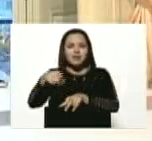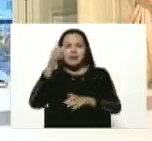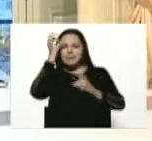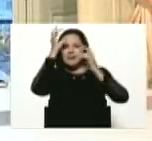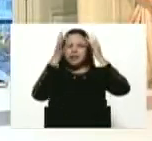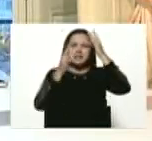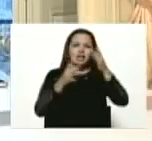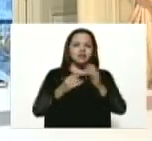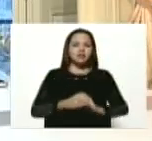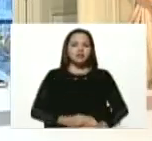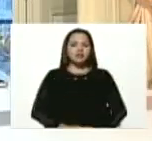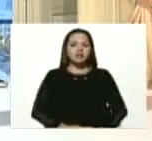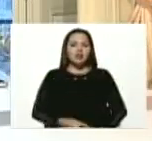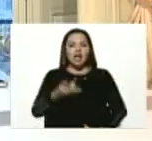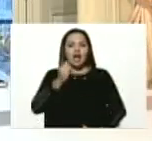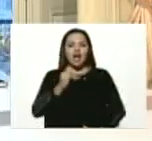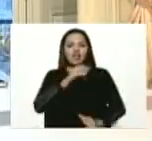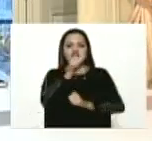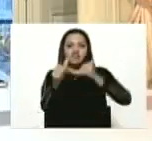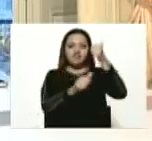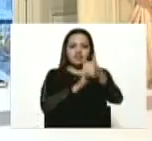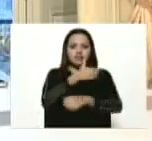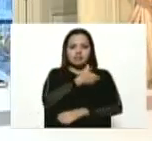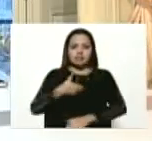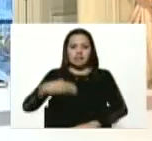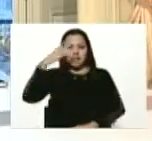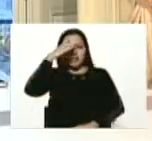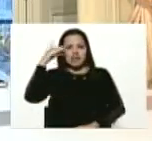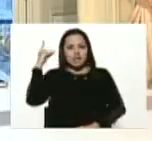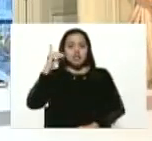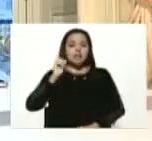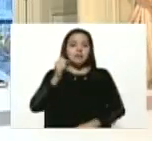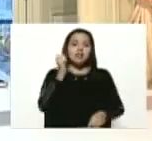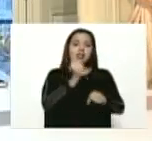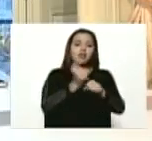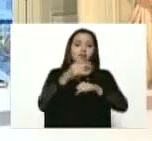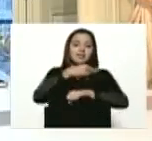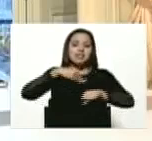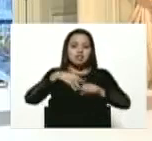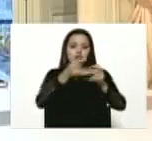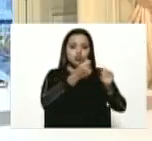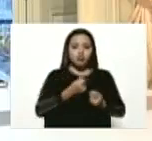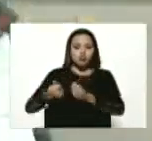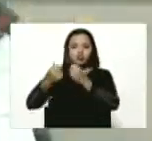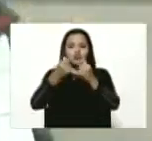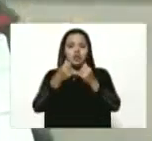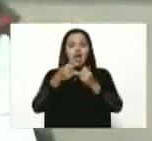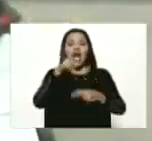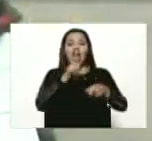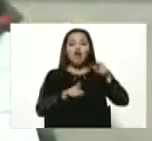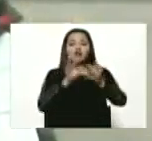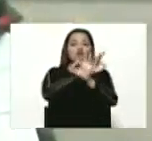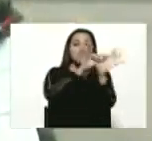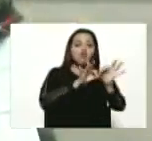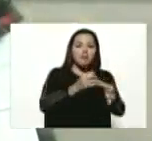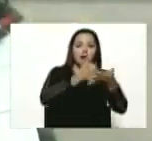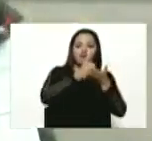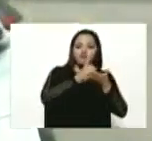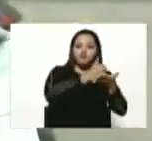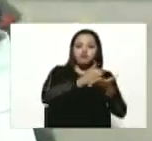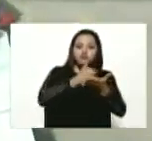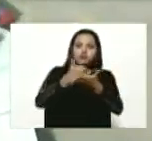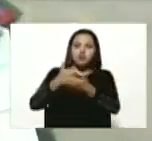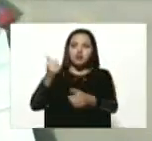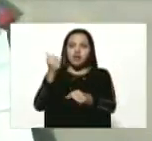está llegando la vicepresidenta ejecutiva Delcy Rodríguez, que es ministra de Finanzas, inventar nuevas formas de financiamiento para los productores del